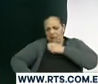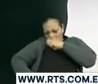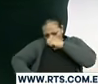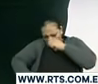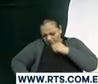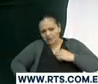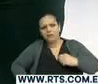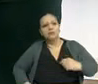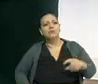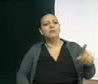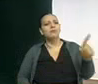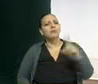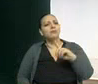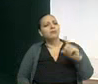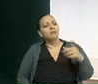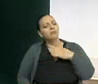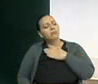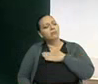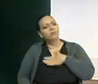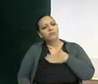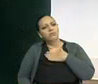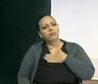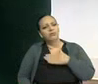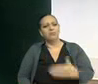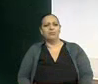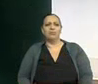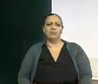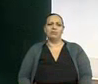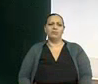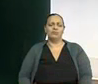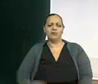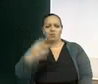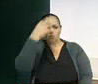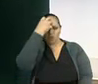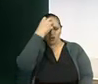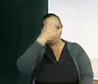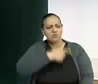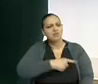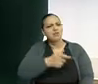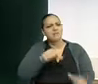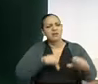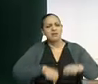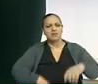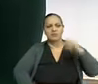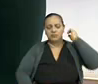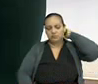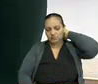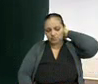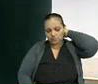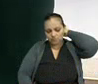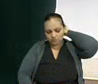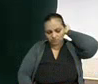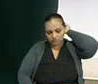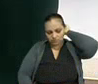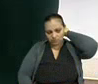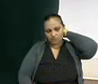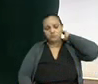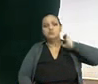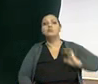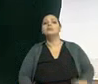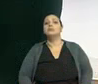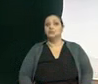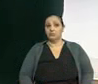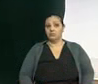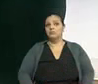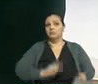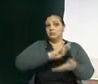Dios. En los inicios de la pandemia, recuerdo que un cantón en la provincia de Manabí creo que estaba estableciendo esta prohibición de escupir en la vía pública. Claro, yo